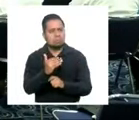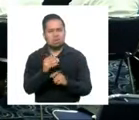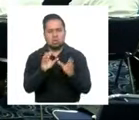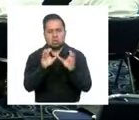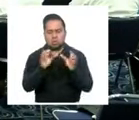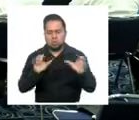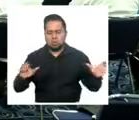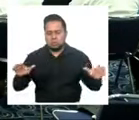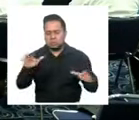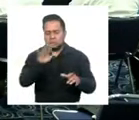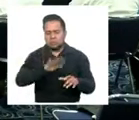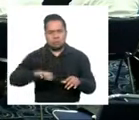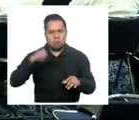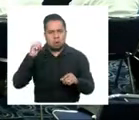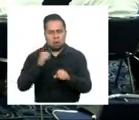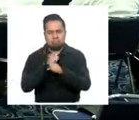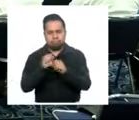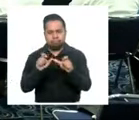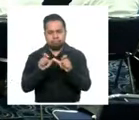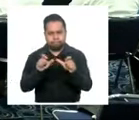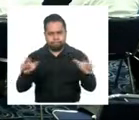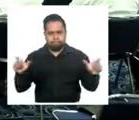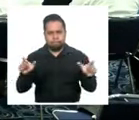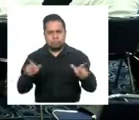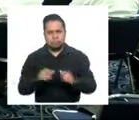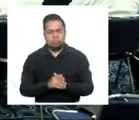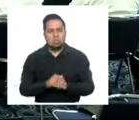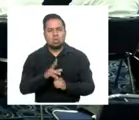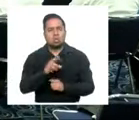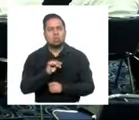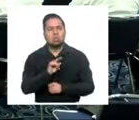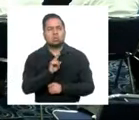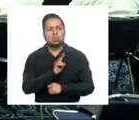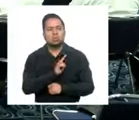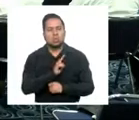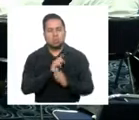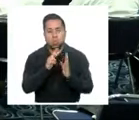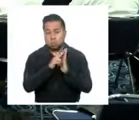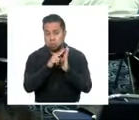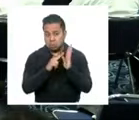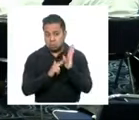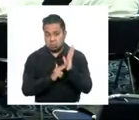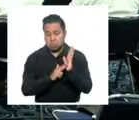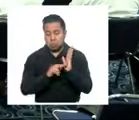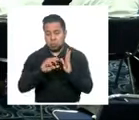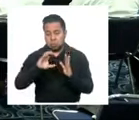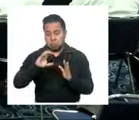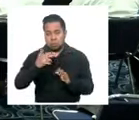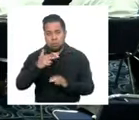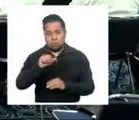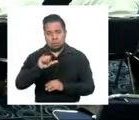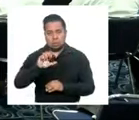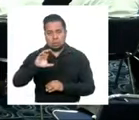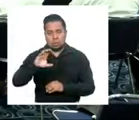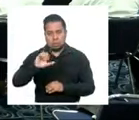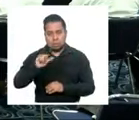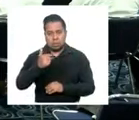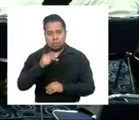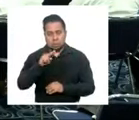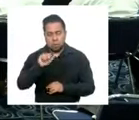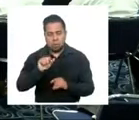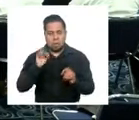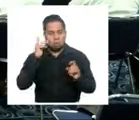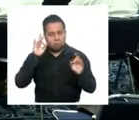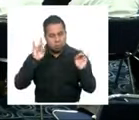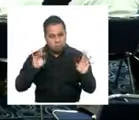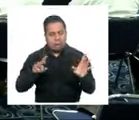costa de Oaxaca, porque no solamente es Huatulco, es Chacagua, es Puerto Ángel, es